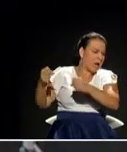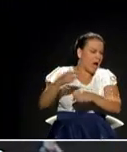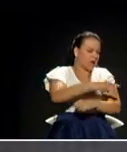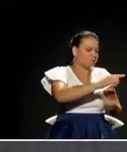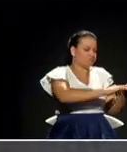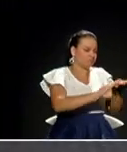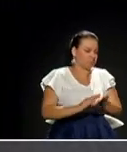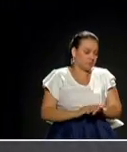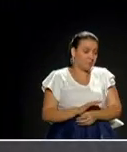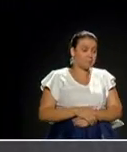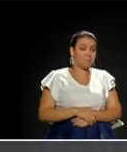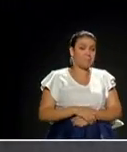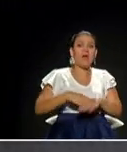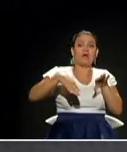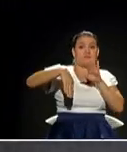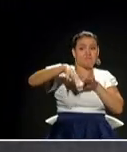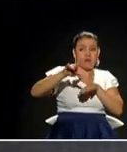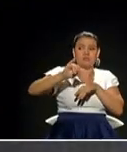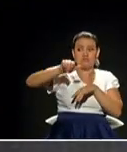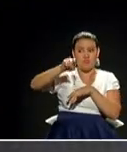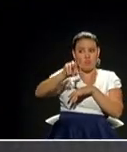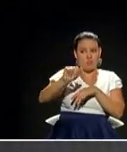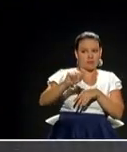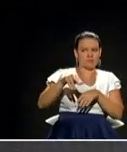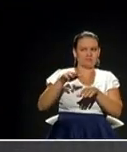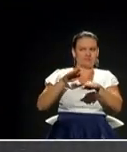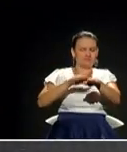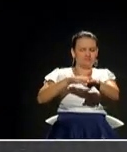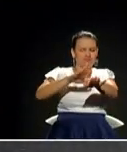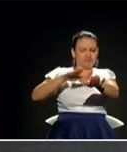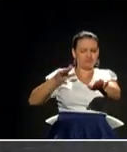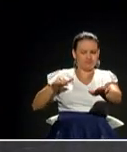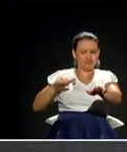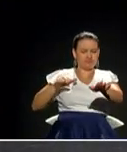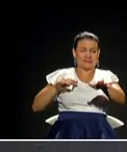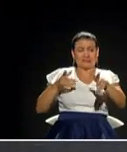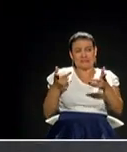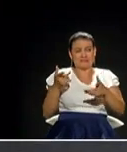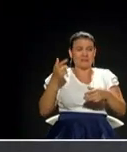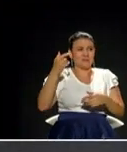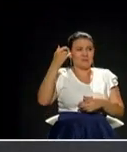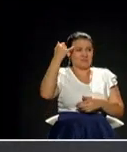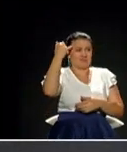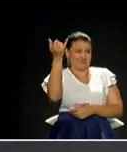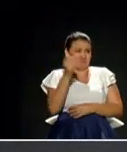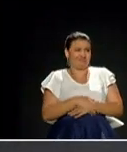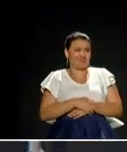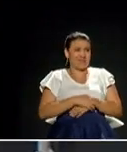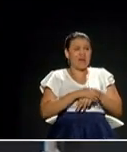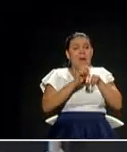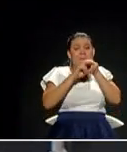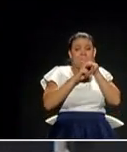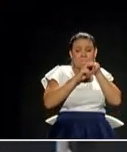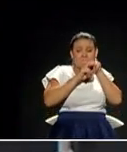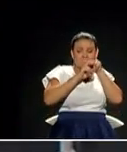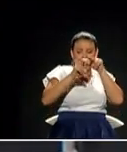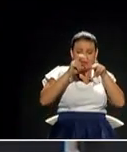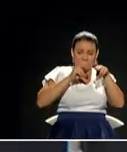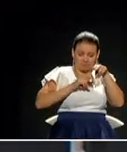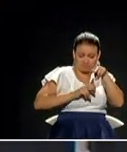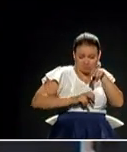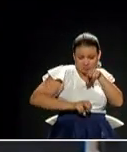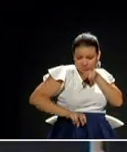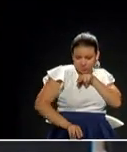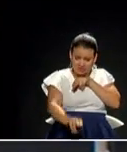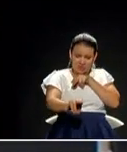la apuesta de movilidad que tiene que ver el centro no será un metro subterráneo que está por fuera del plan rector de expansión del metro ya hoy